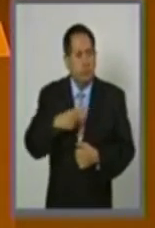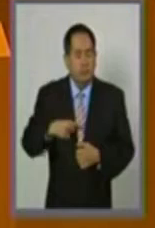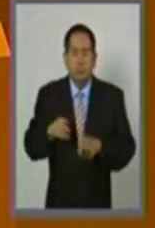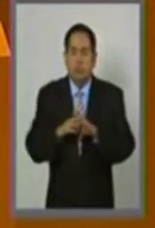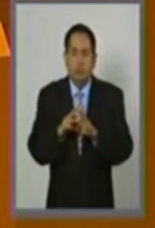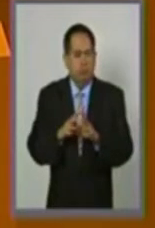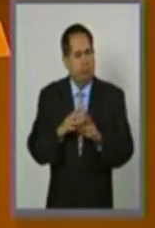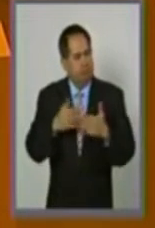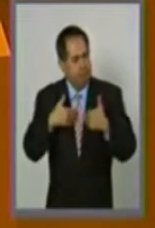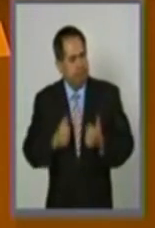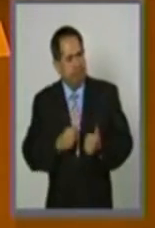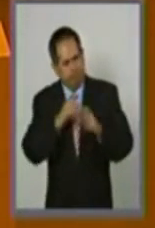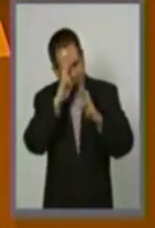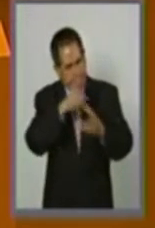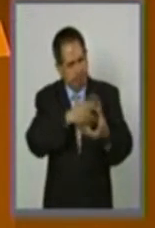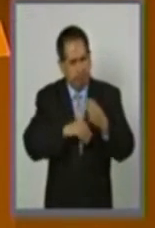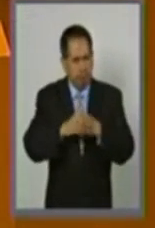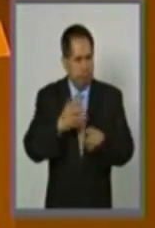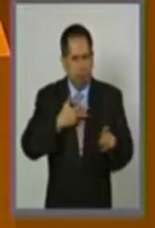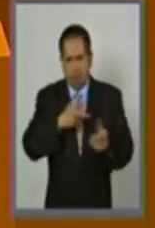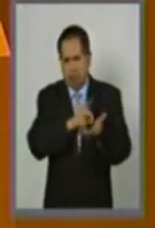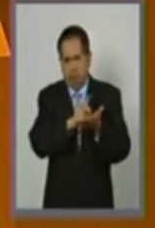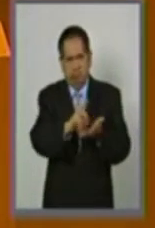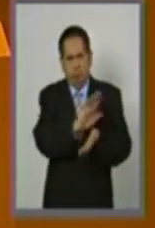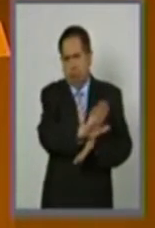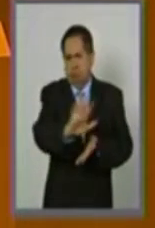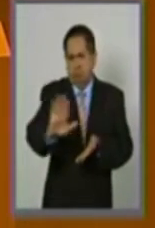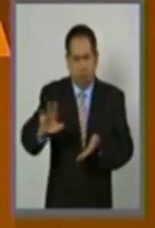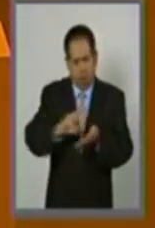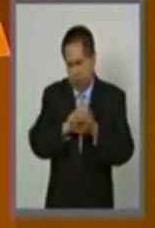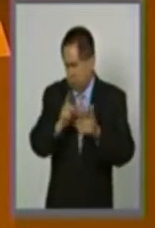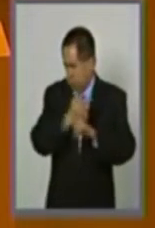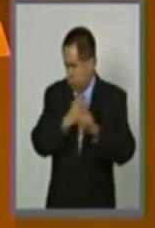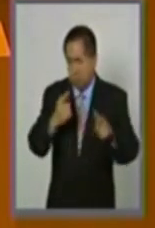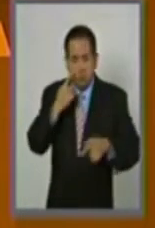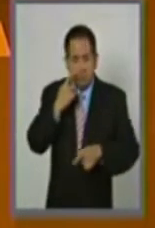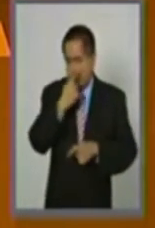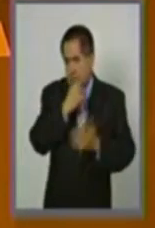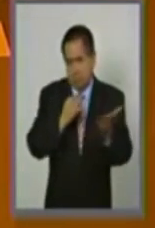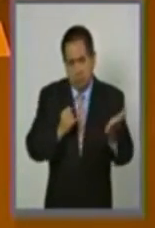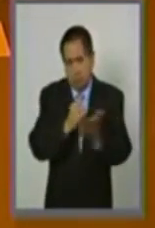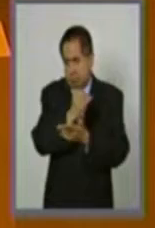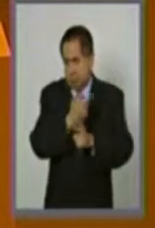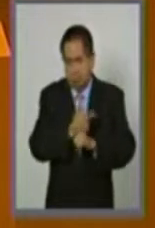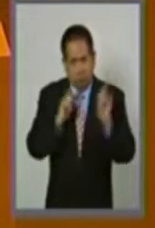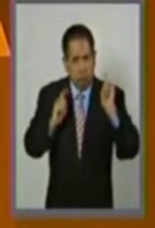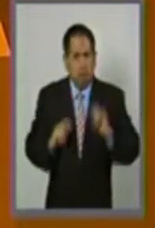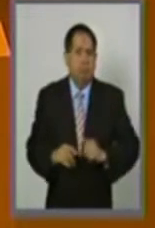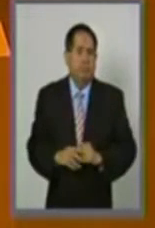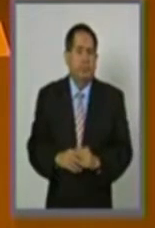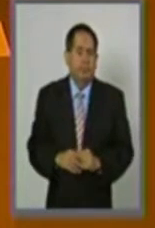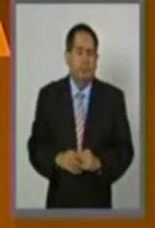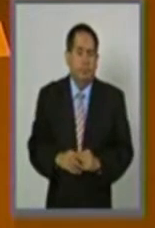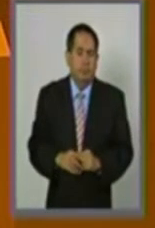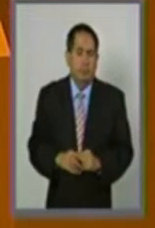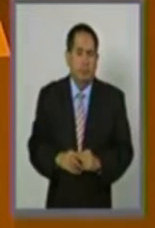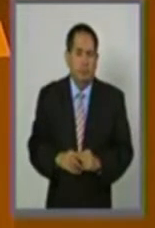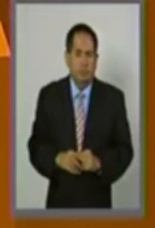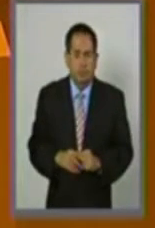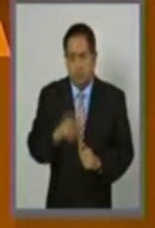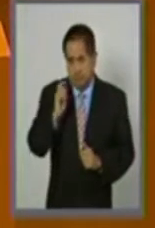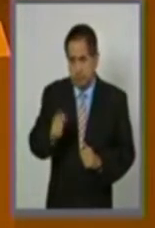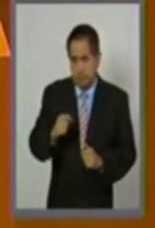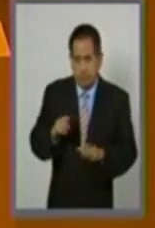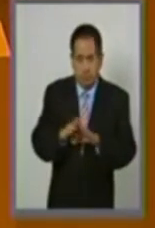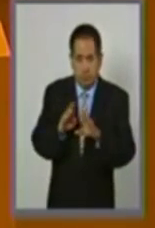la tolerancia. Todos tienen derecho a expresarse y a decidir sus convicciones personales. Por su